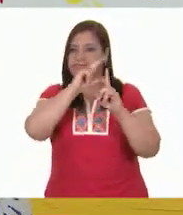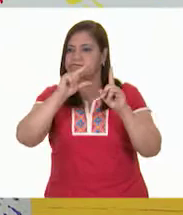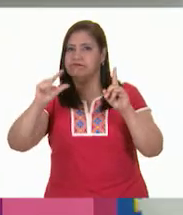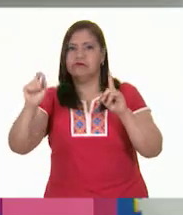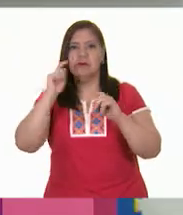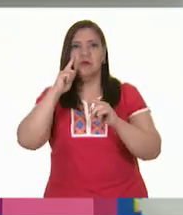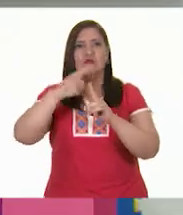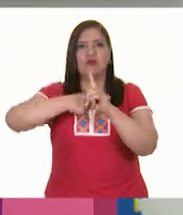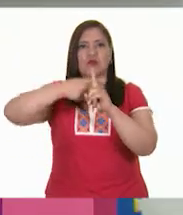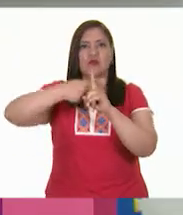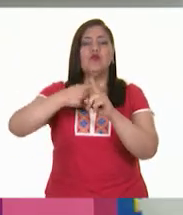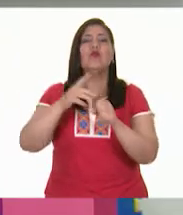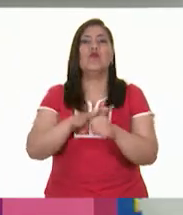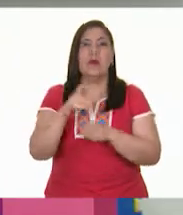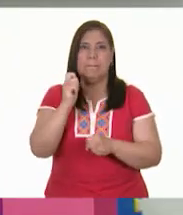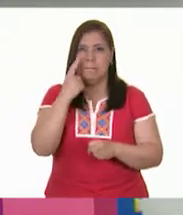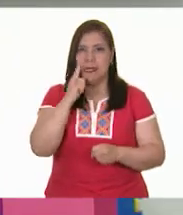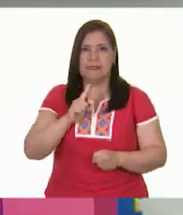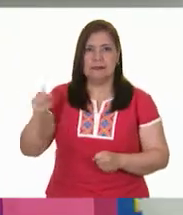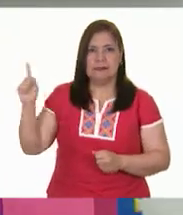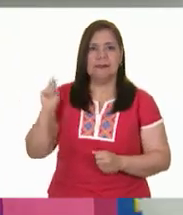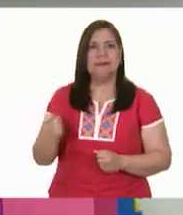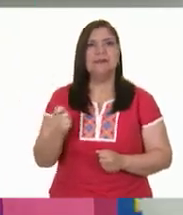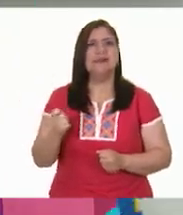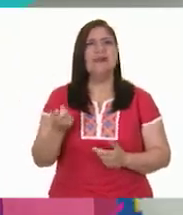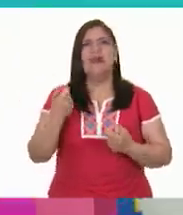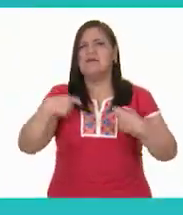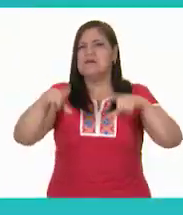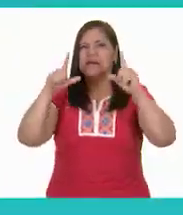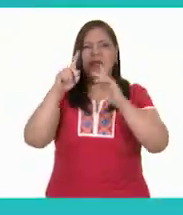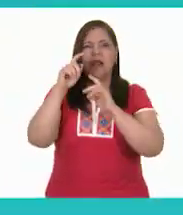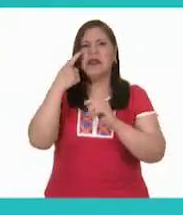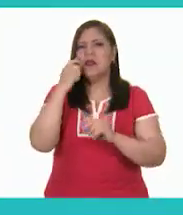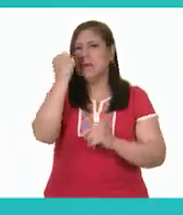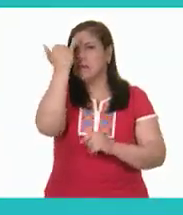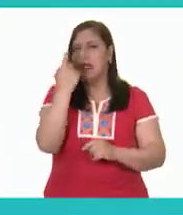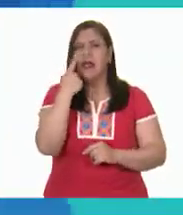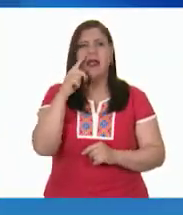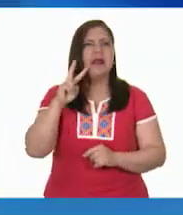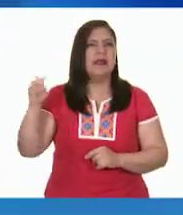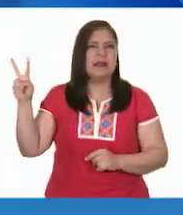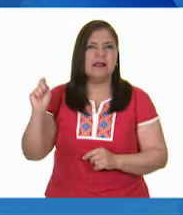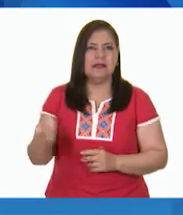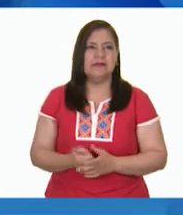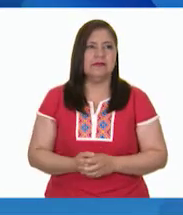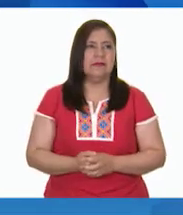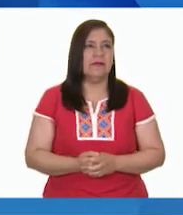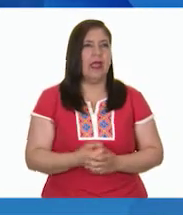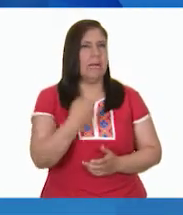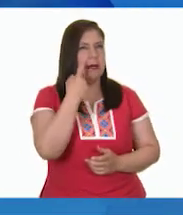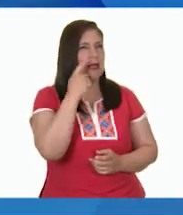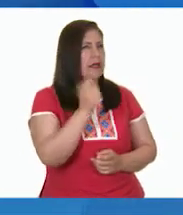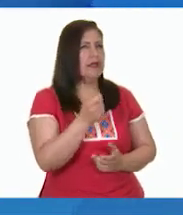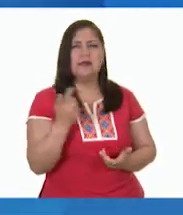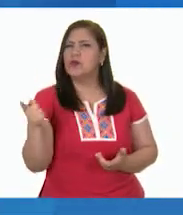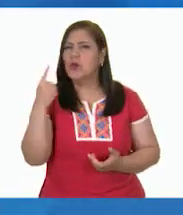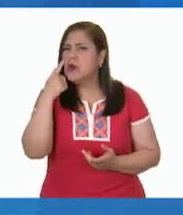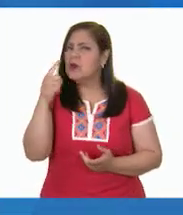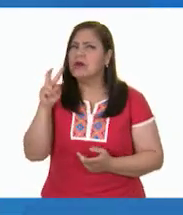ejemplo, empecemos viendo esta imagen. Dime, ¿qué ven? Vamos a ver la imagen. ¿Qué ves,